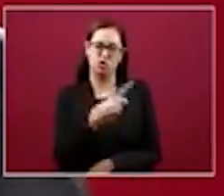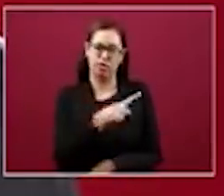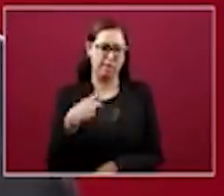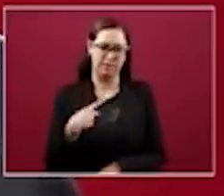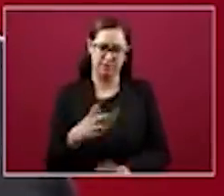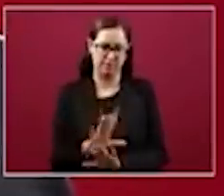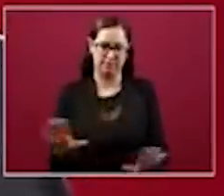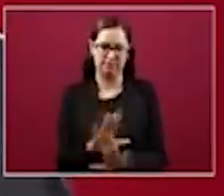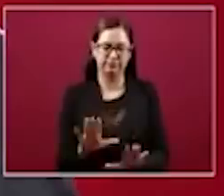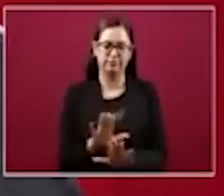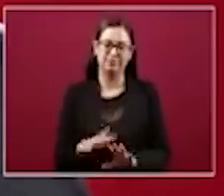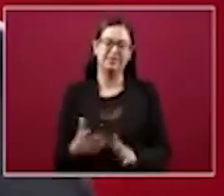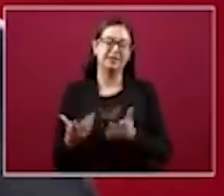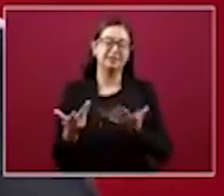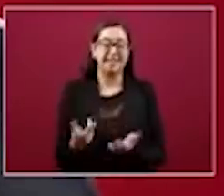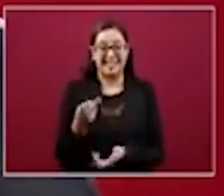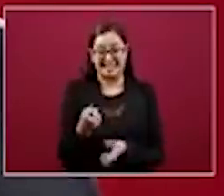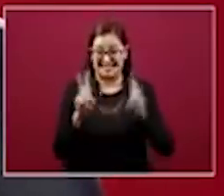le ha parecido a los